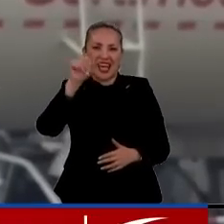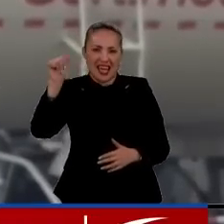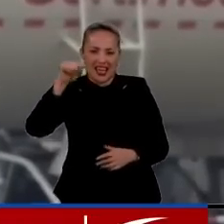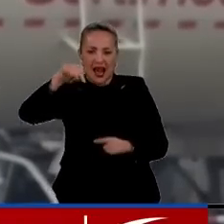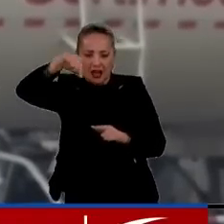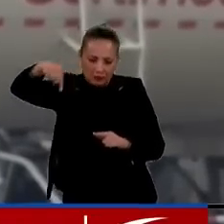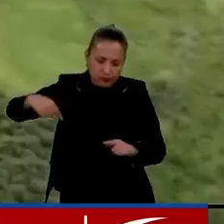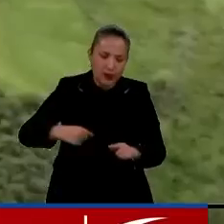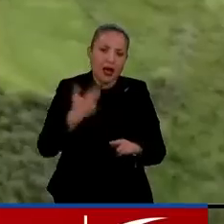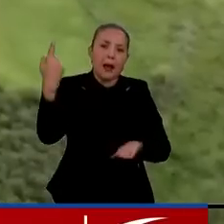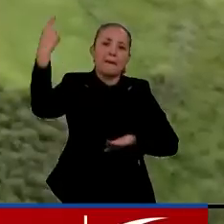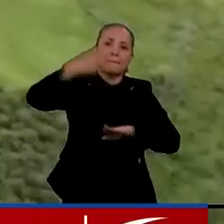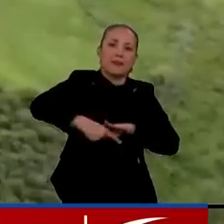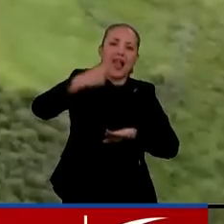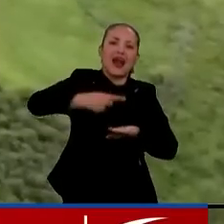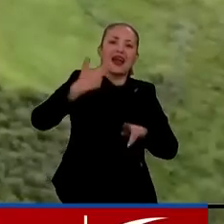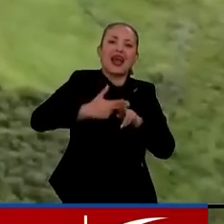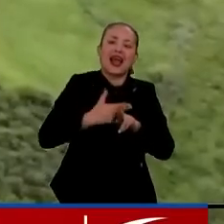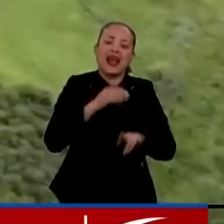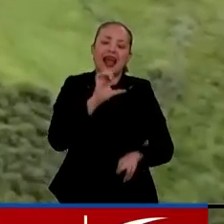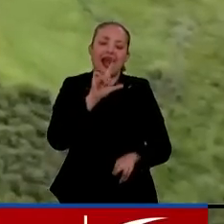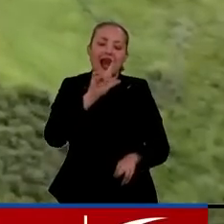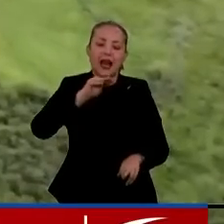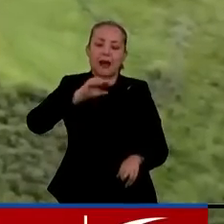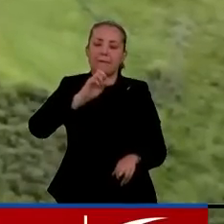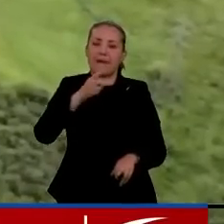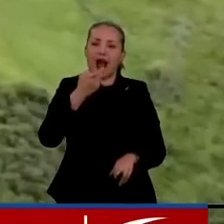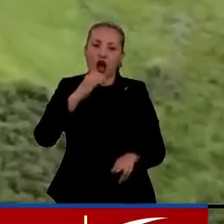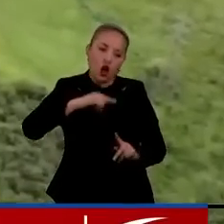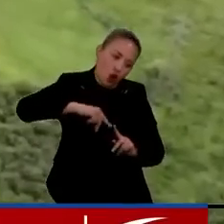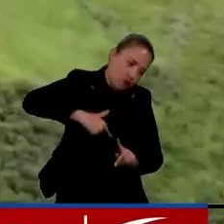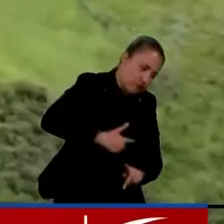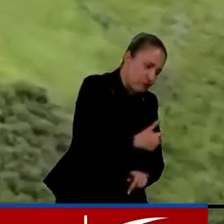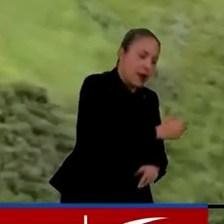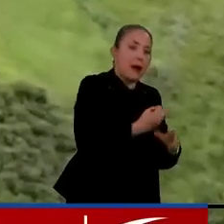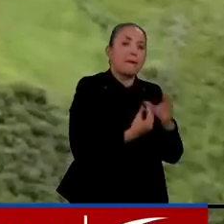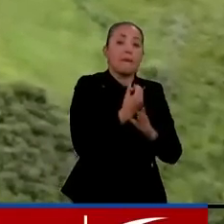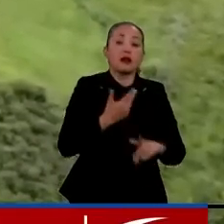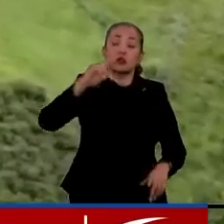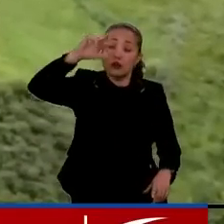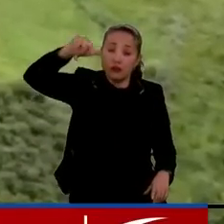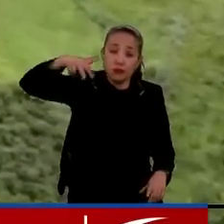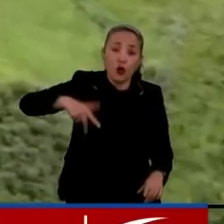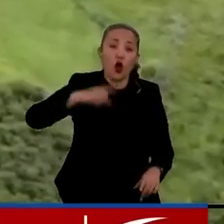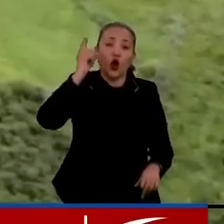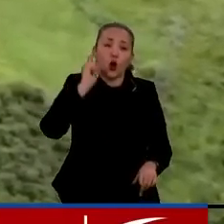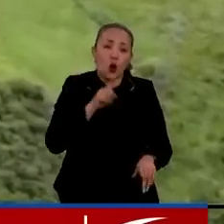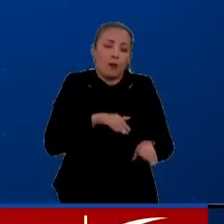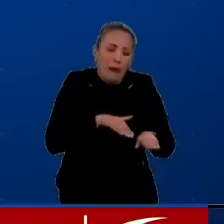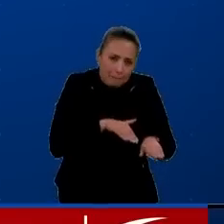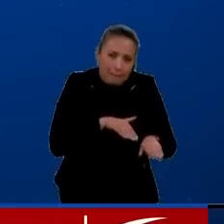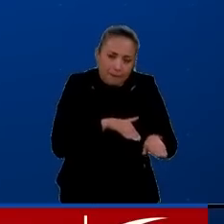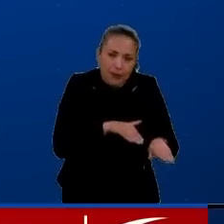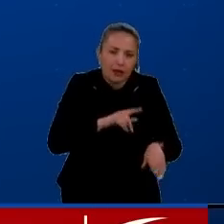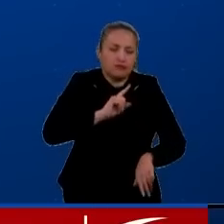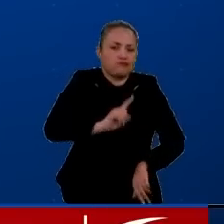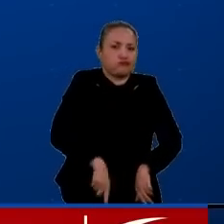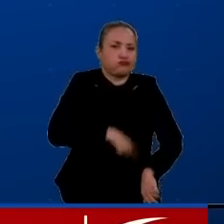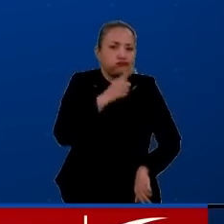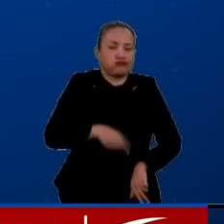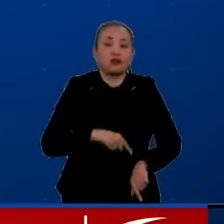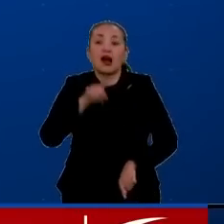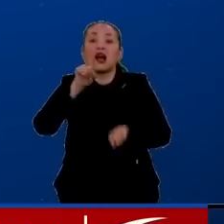peaje El Mango y destino Pasto, el cual se nos tardó por mucho represamiento de vehículo. Algunas